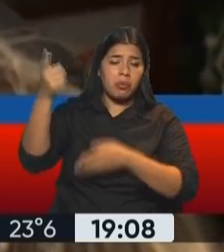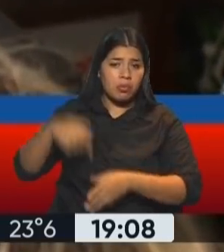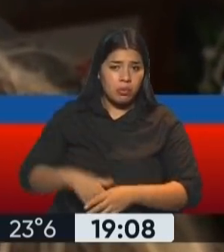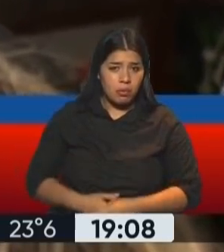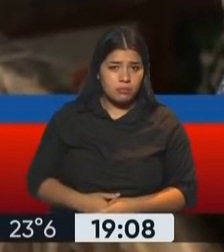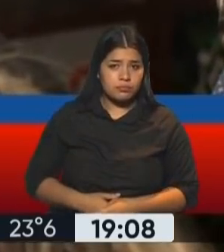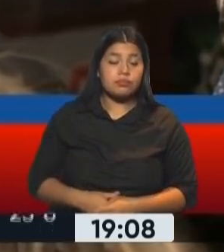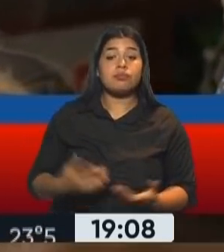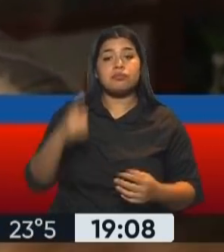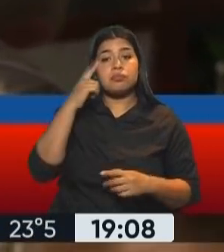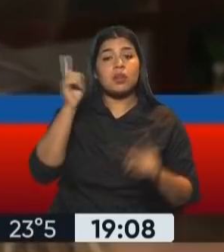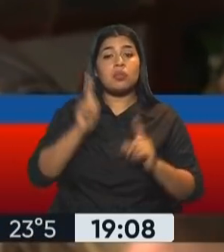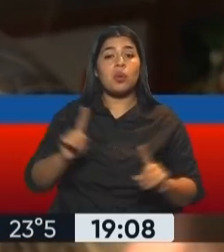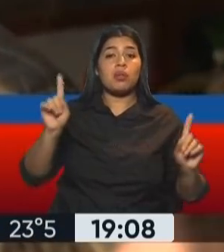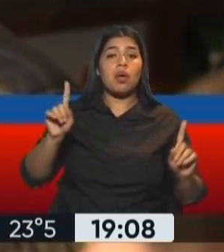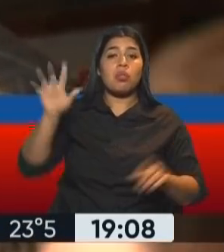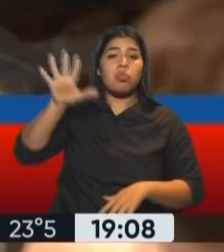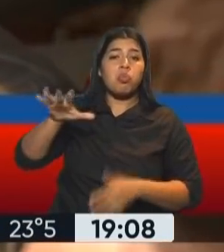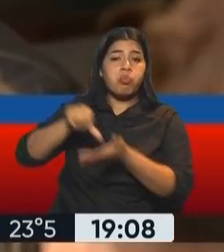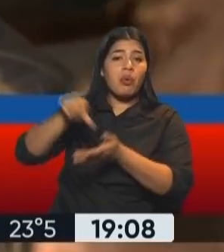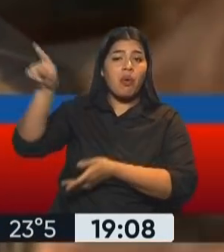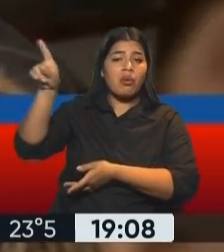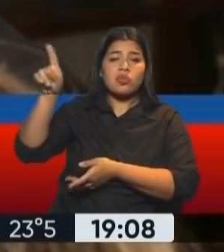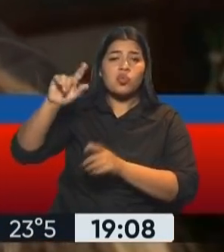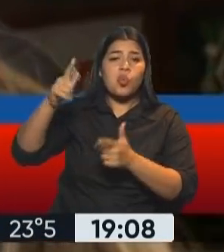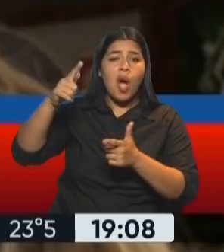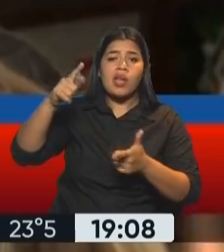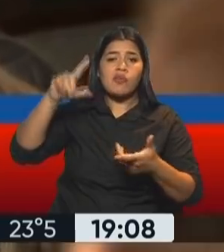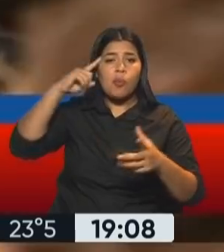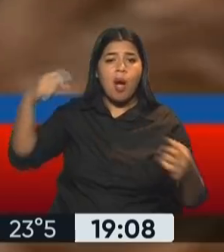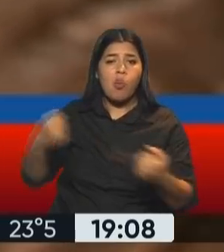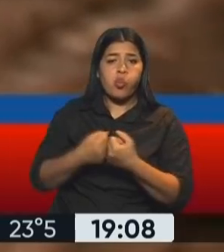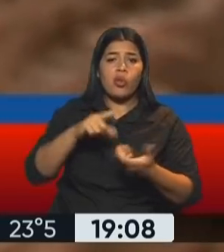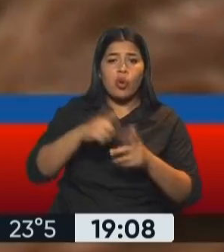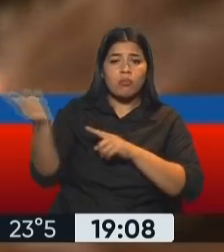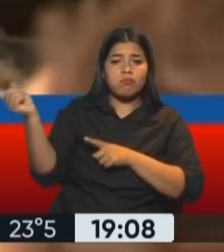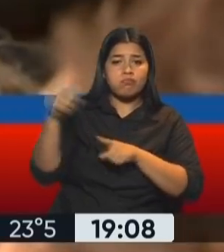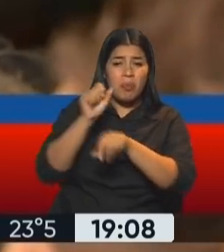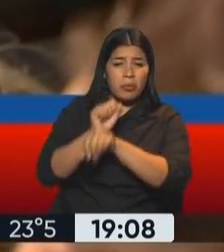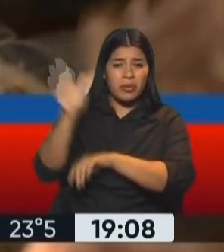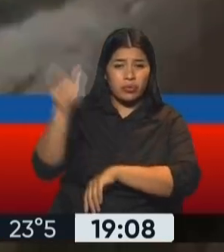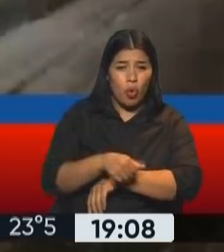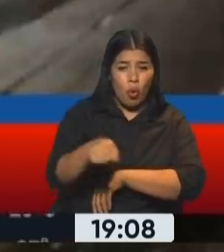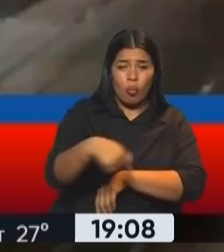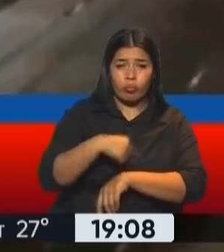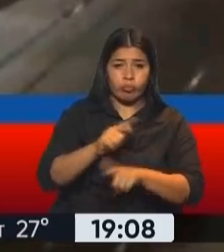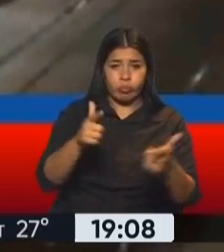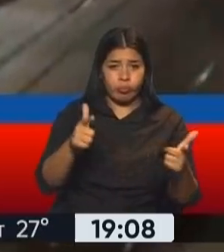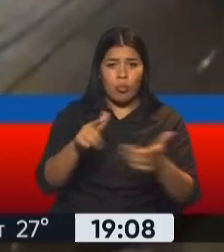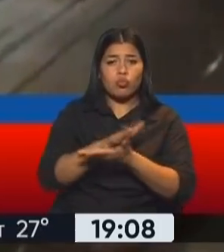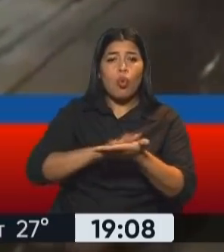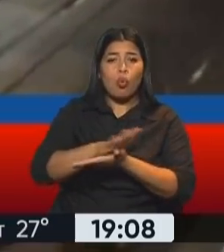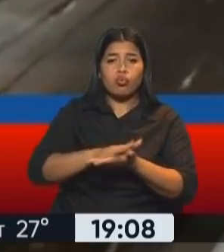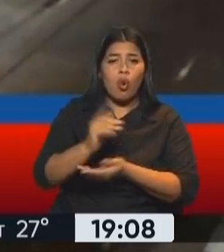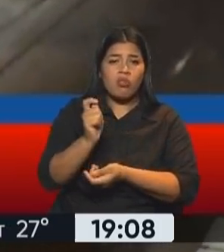y casualmente es un país que no tiene convenio de extradición con la Argentina y que las pocas extradiciones que resolvió las resolvió el